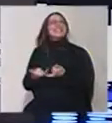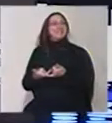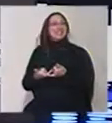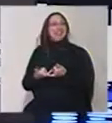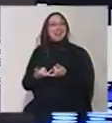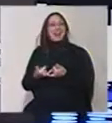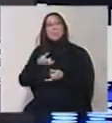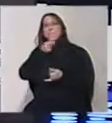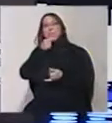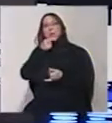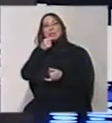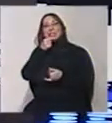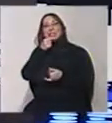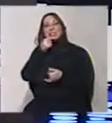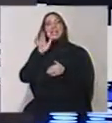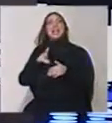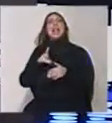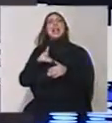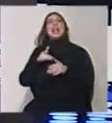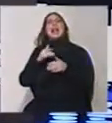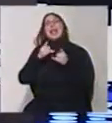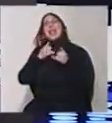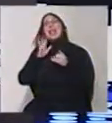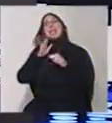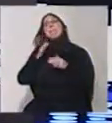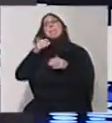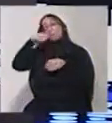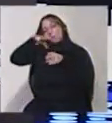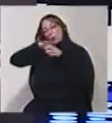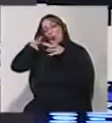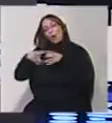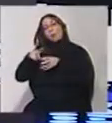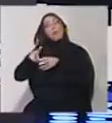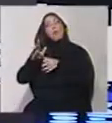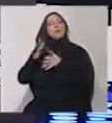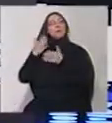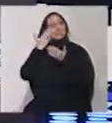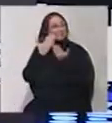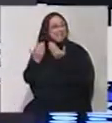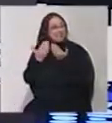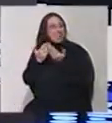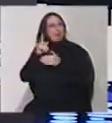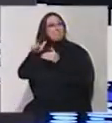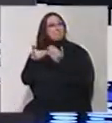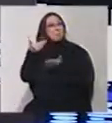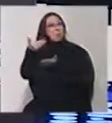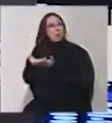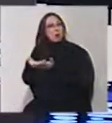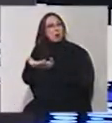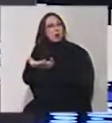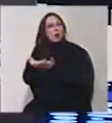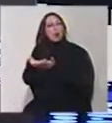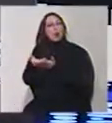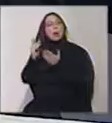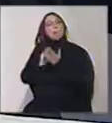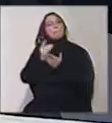en la policía, bajo la égida del Ministerio del Interior, un cuerpo que es de alguna manera similar a lo que se está proponiendo en el